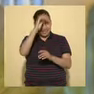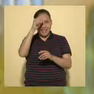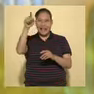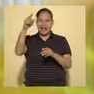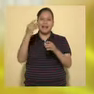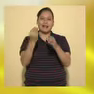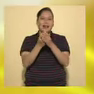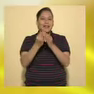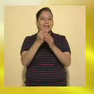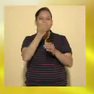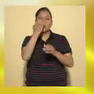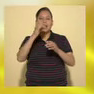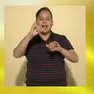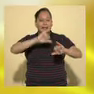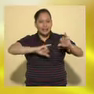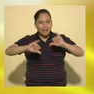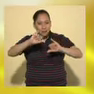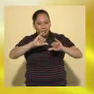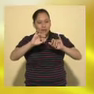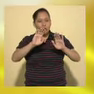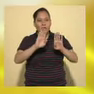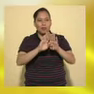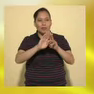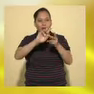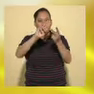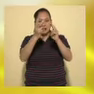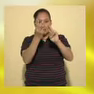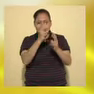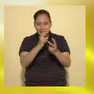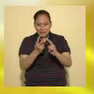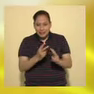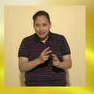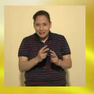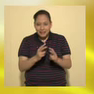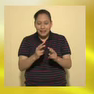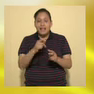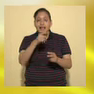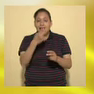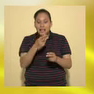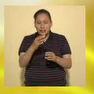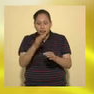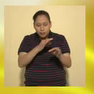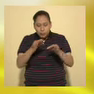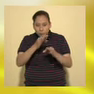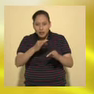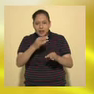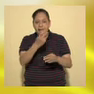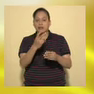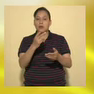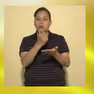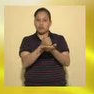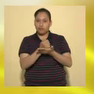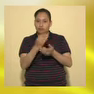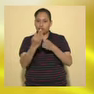vez, las cadenas de aminoácidos te producen o te dan la